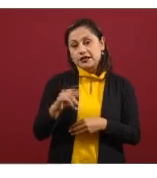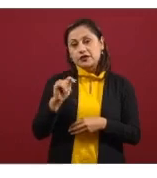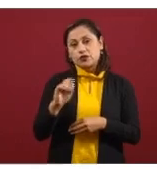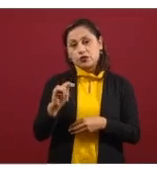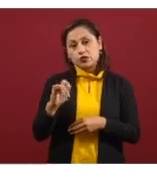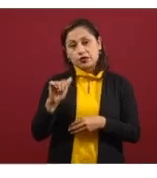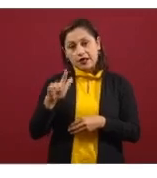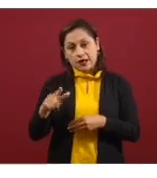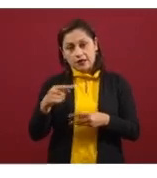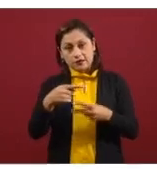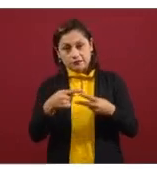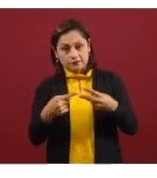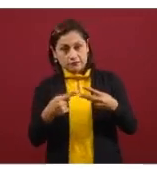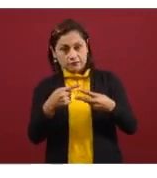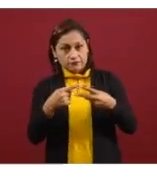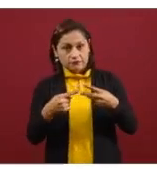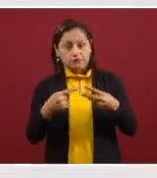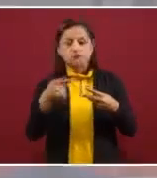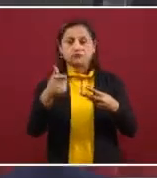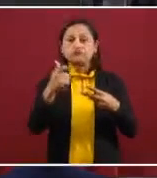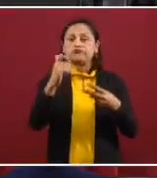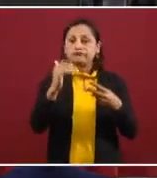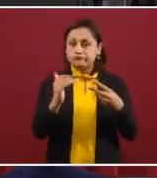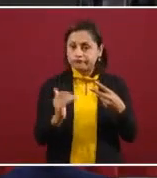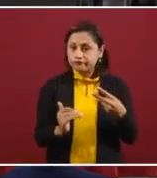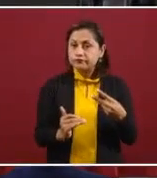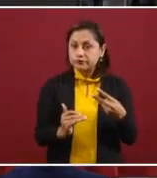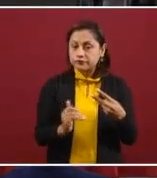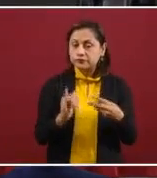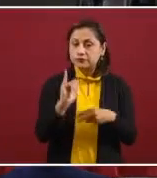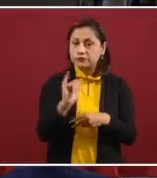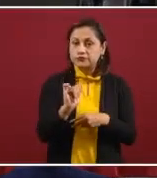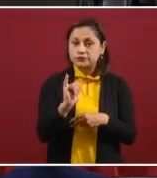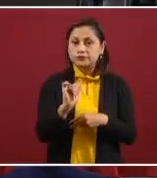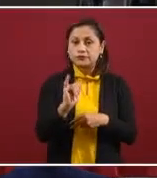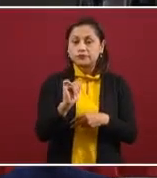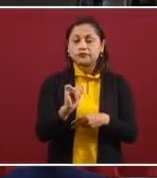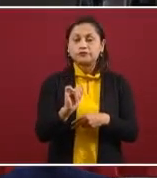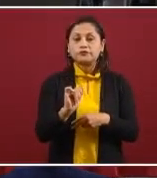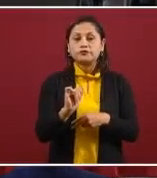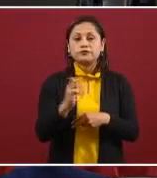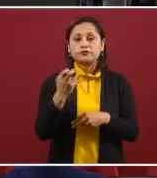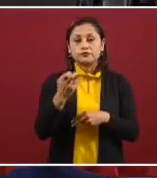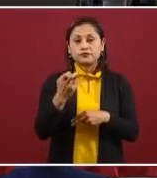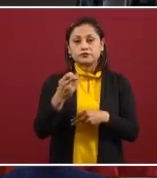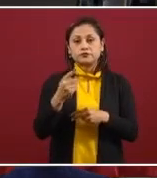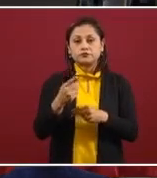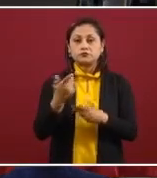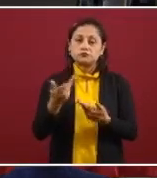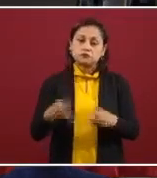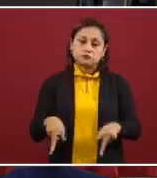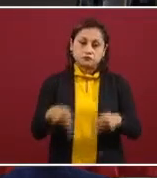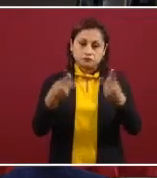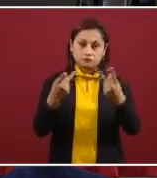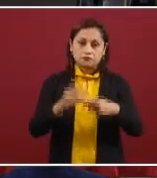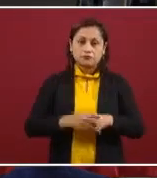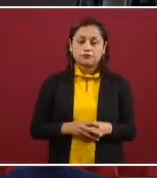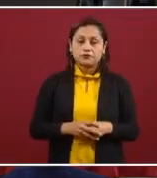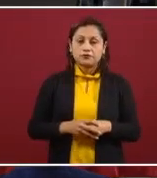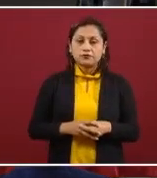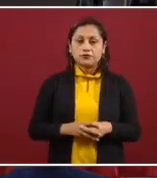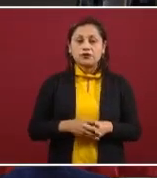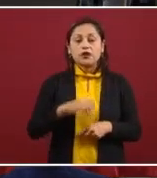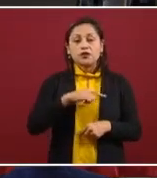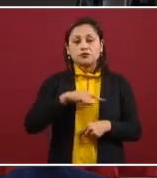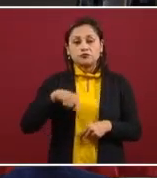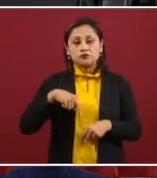y Total tuvieron una baja considerable en sus precios promedio al consumidor. Las acciones de verificación